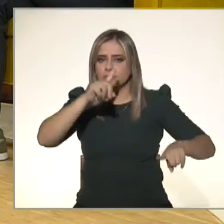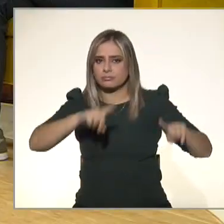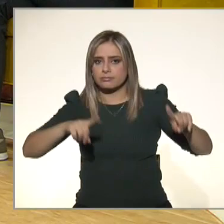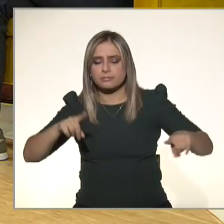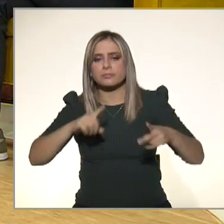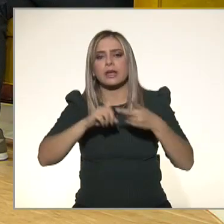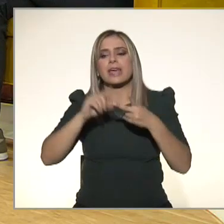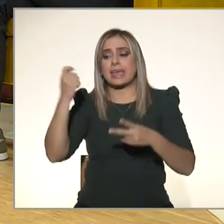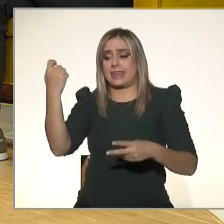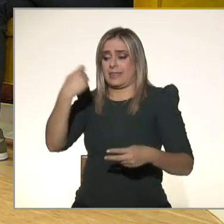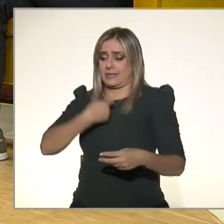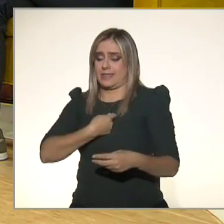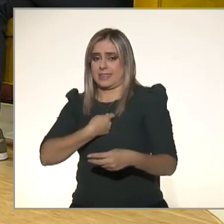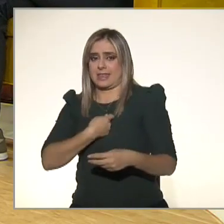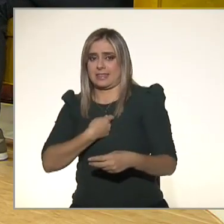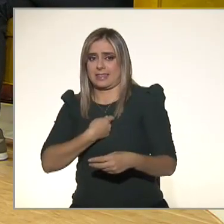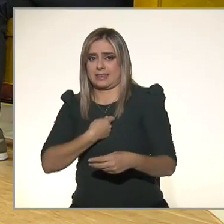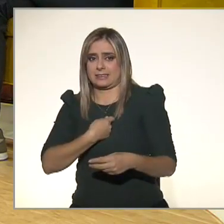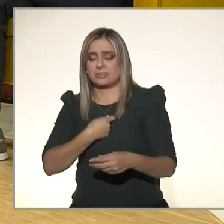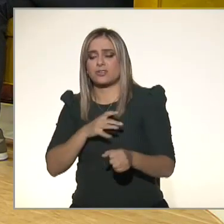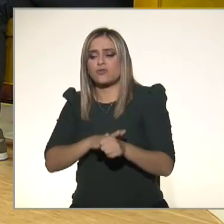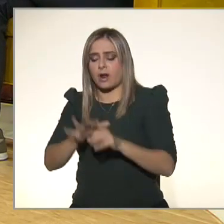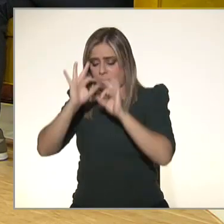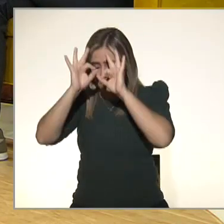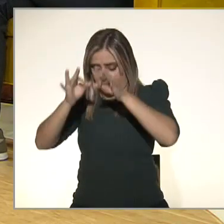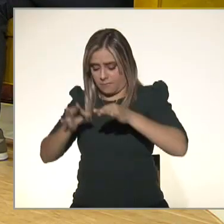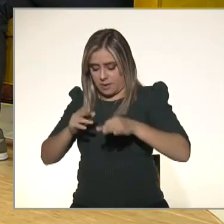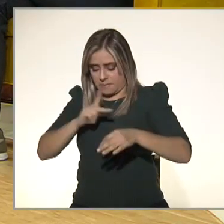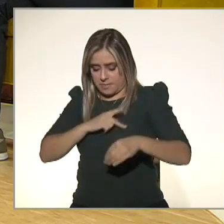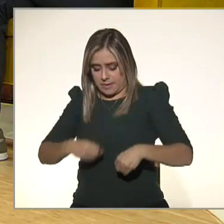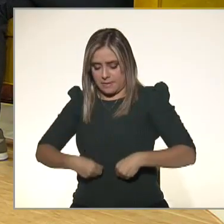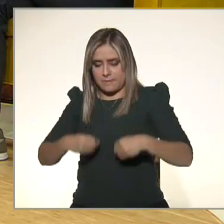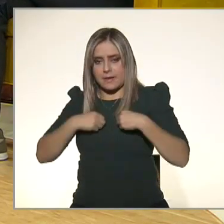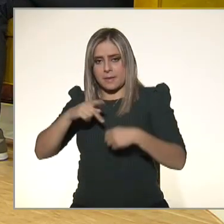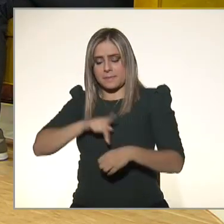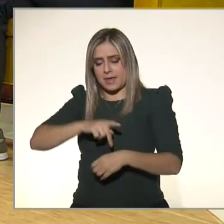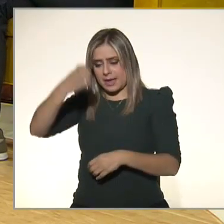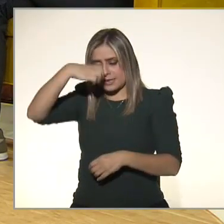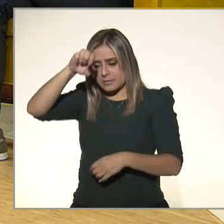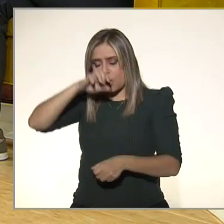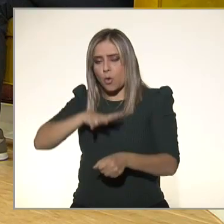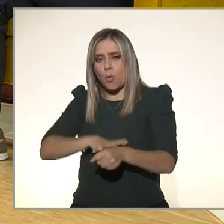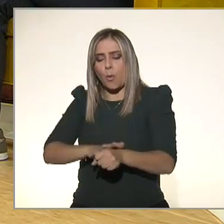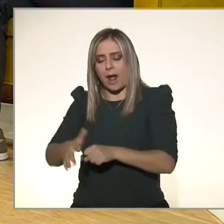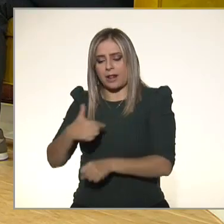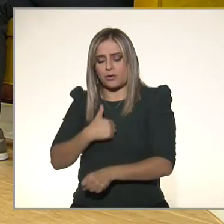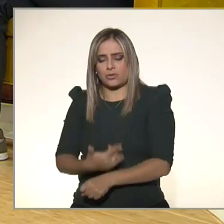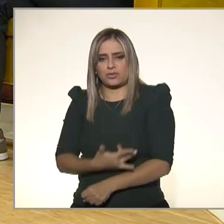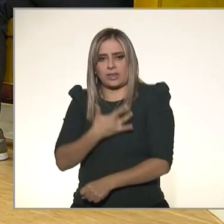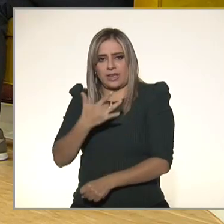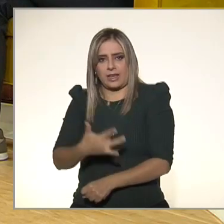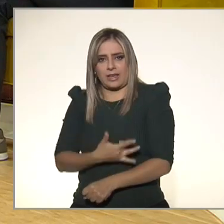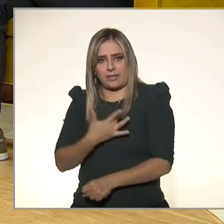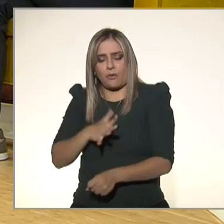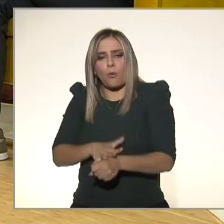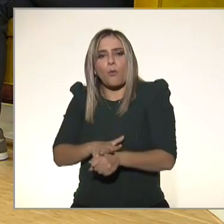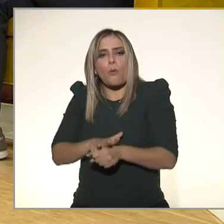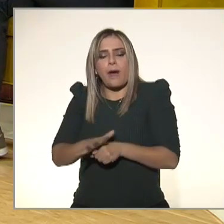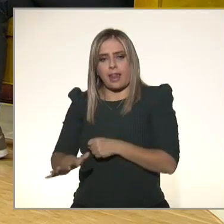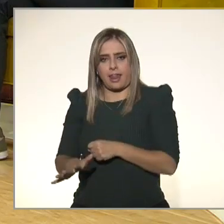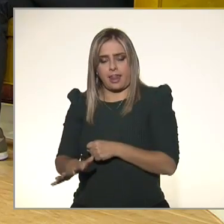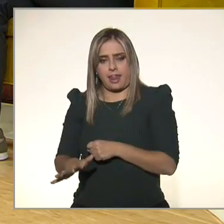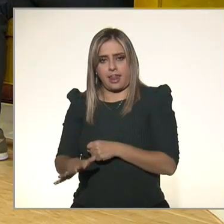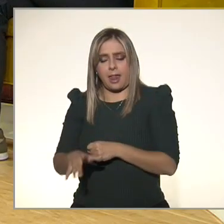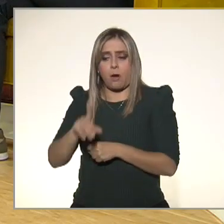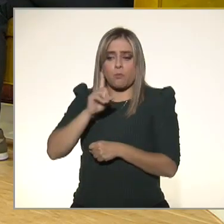sentido profundo que una persona tiene respecto a su vivencia, a su experiencia personal, respecto a su género, que no necesariamente